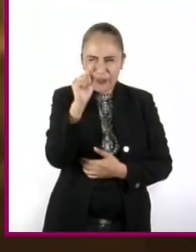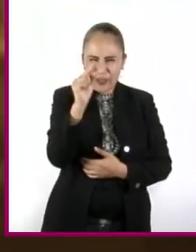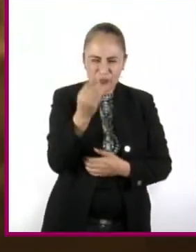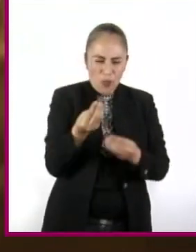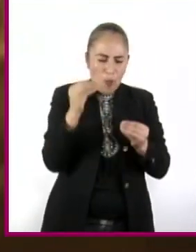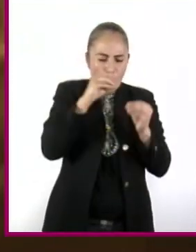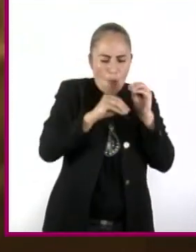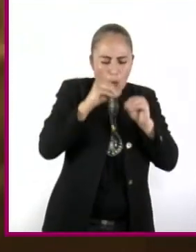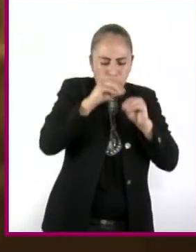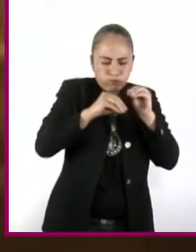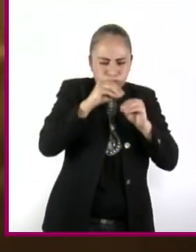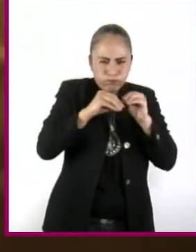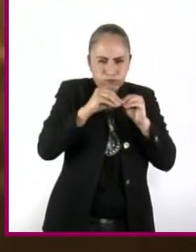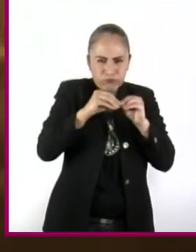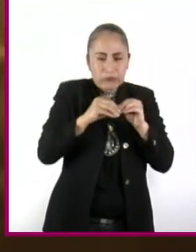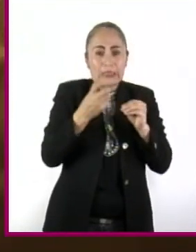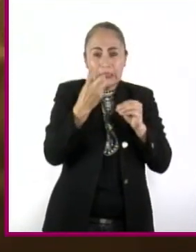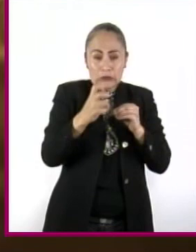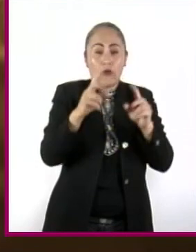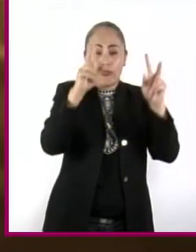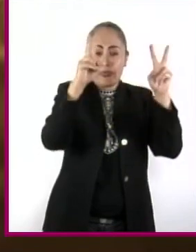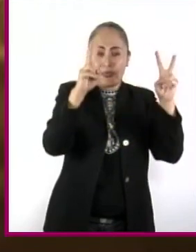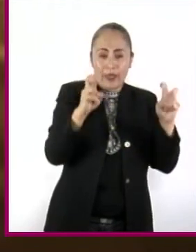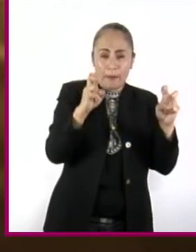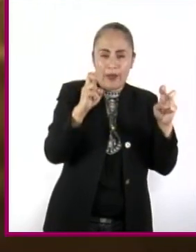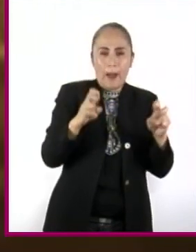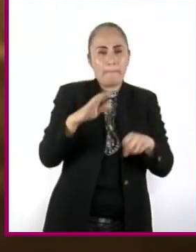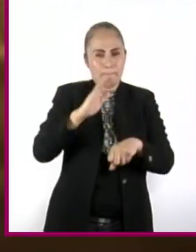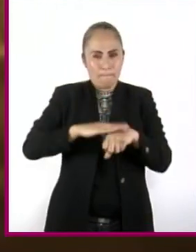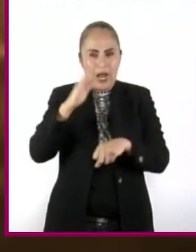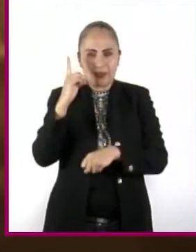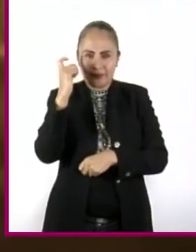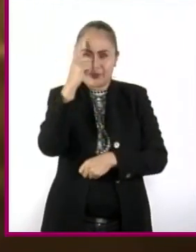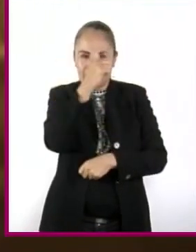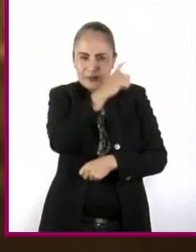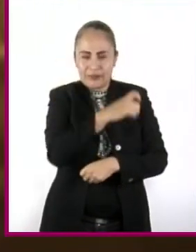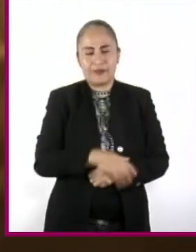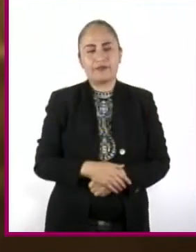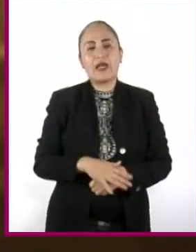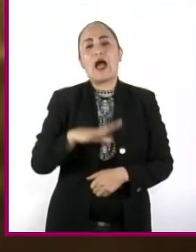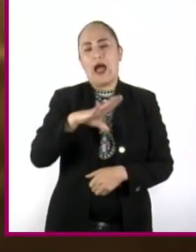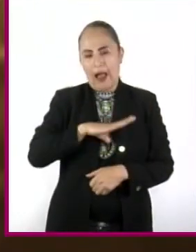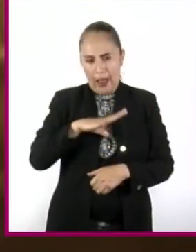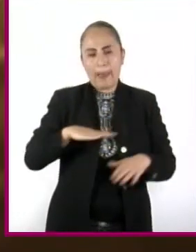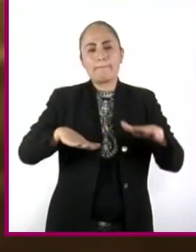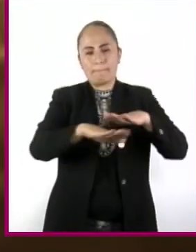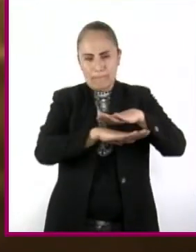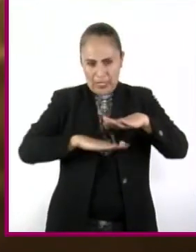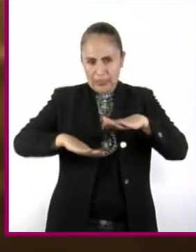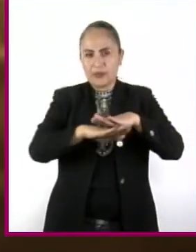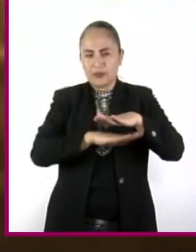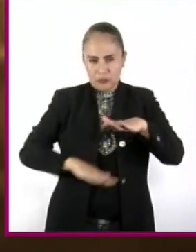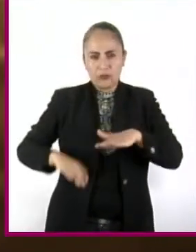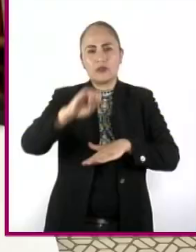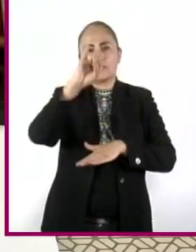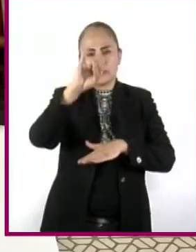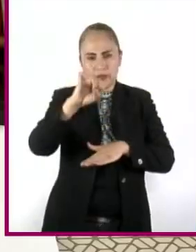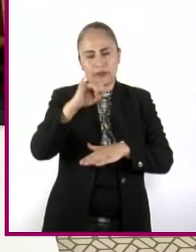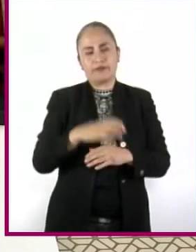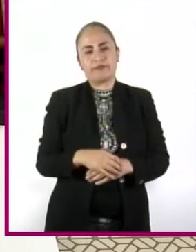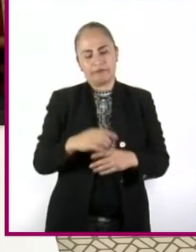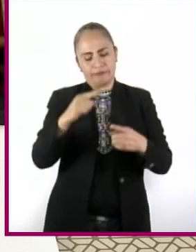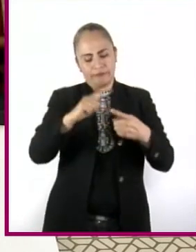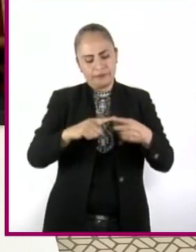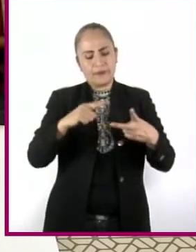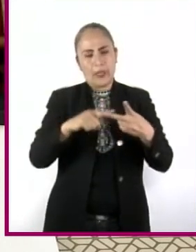amplio, que son los sistemas complejos. Entonces, sí, existe lo elemental en el sentido de las